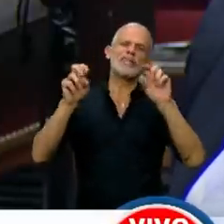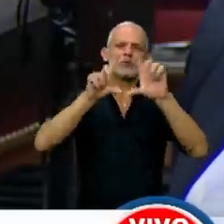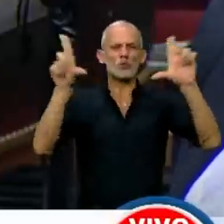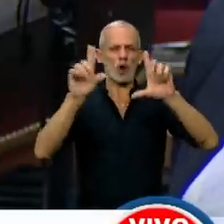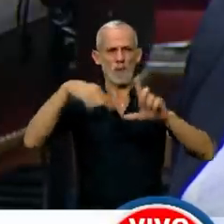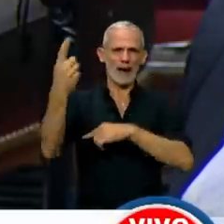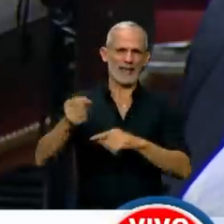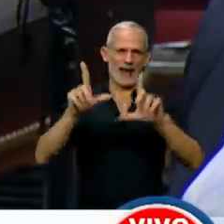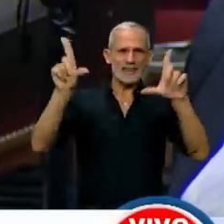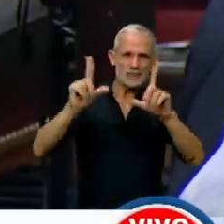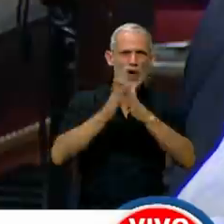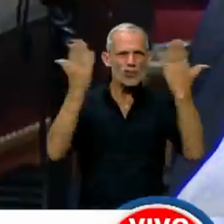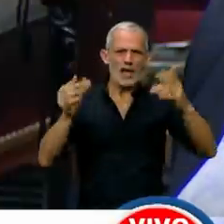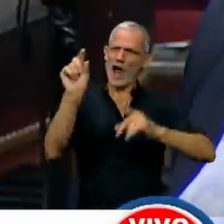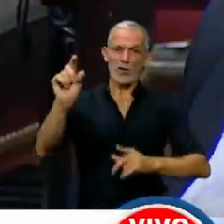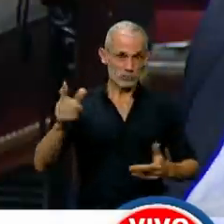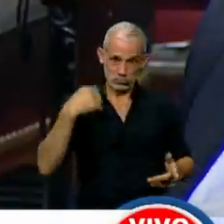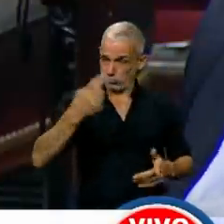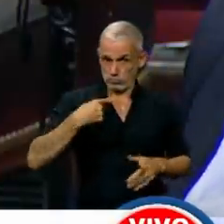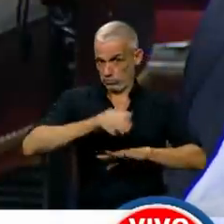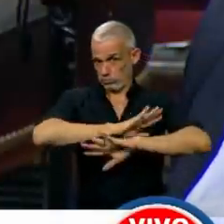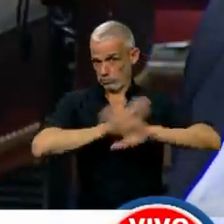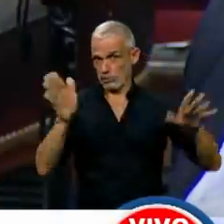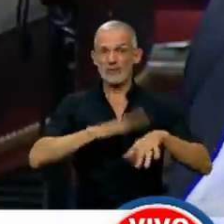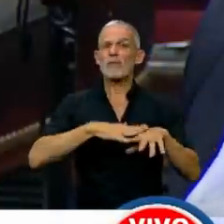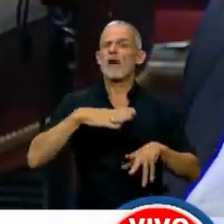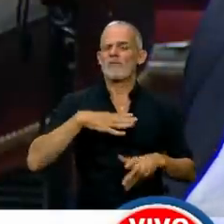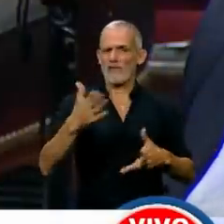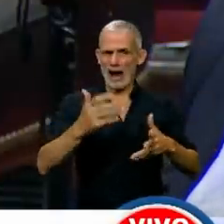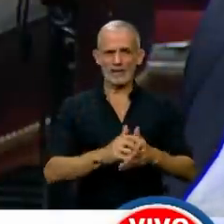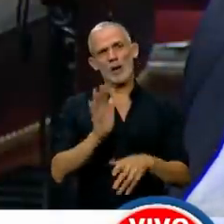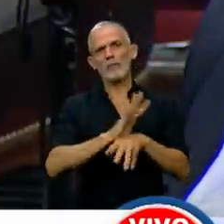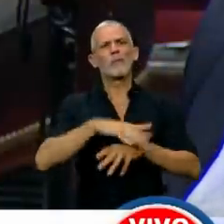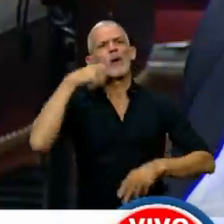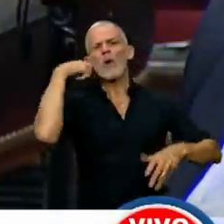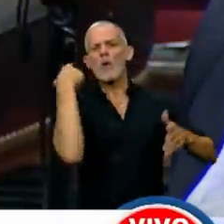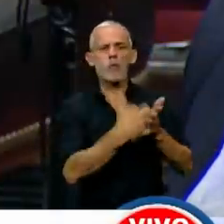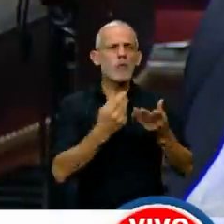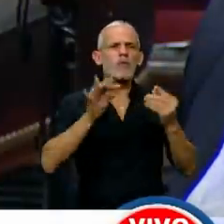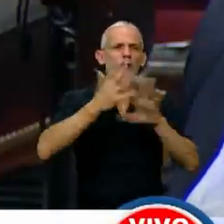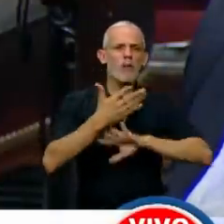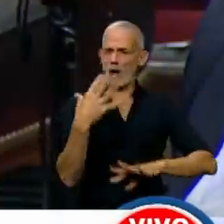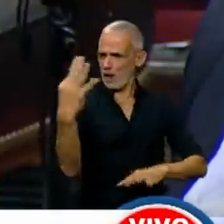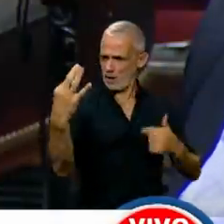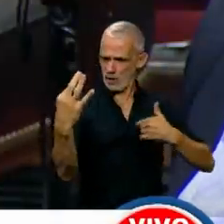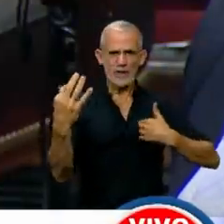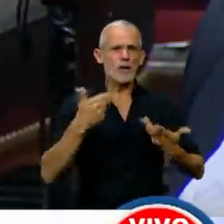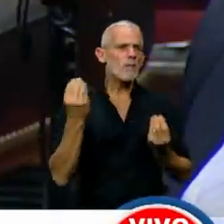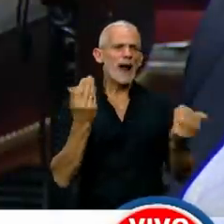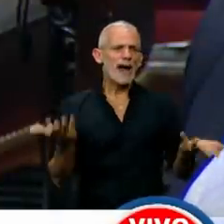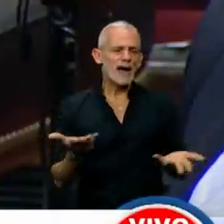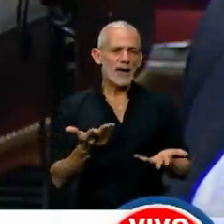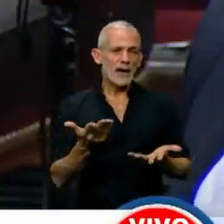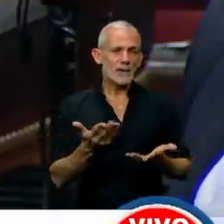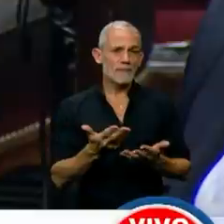de mañana seríamos terriblemente irresponsables estaríamos violando el mandato que nos dio la ciudadanía